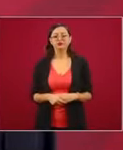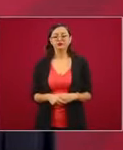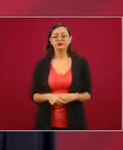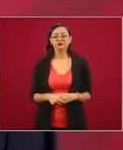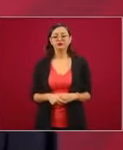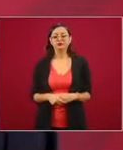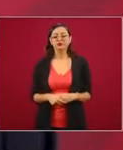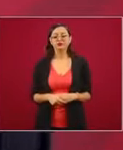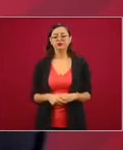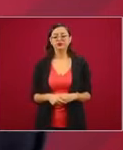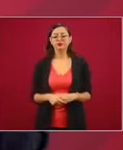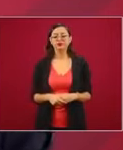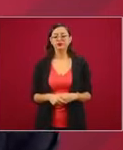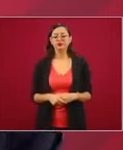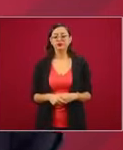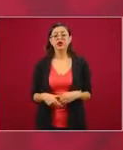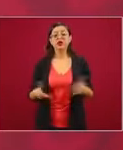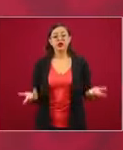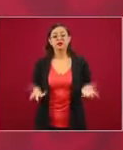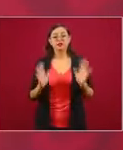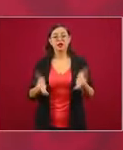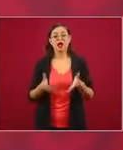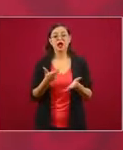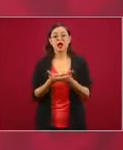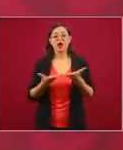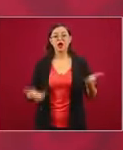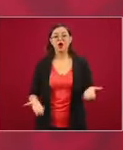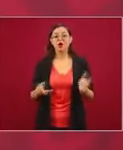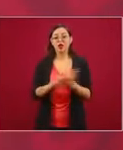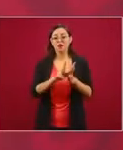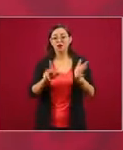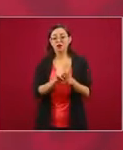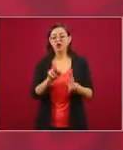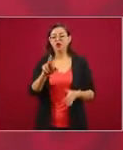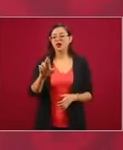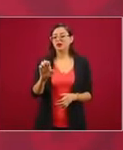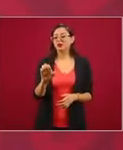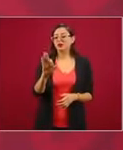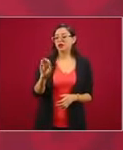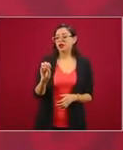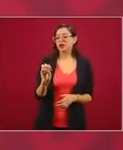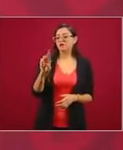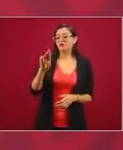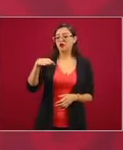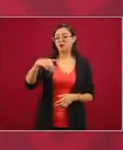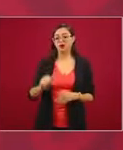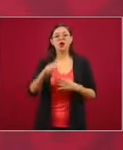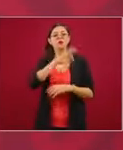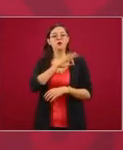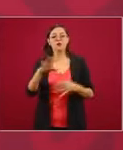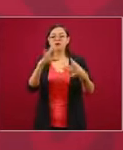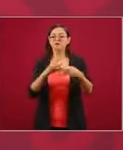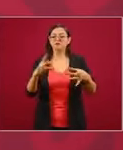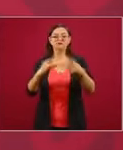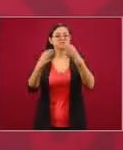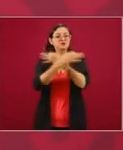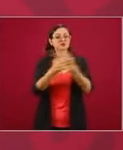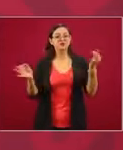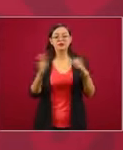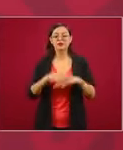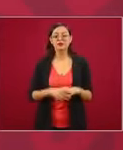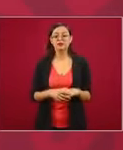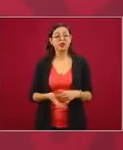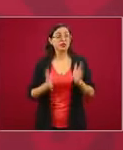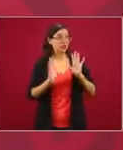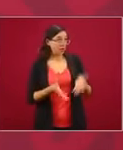para que el Reforma pueda decir que ahora sí ya. Ya estoy, le dieron el resultado. Alineado completamente. Ya le dieron el que